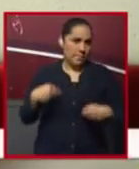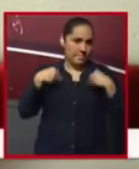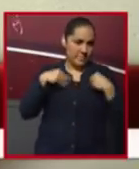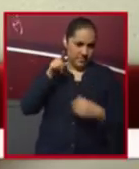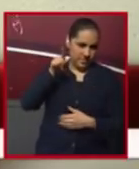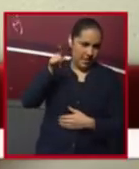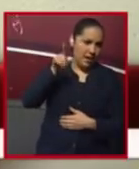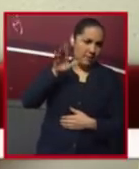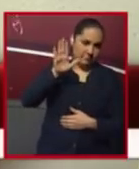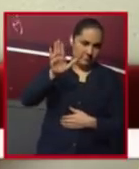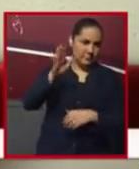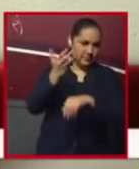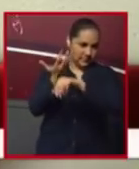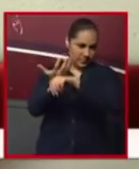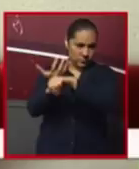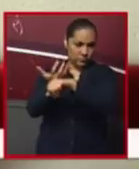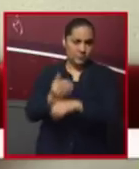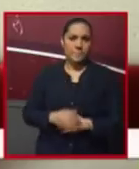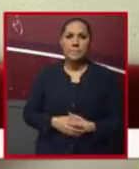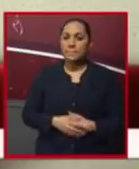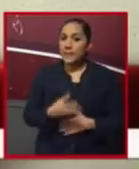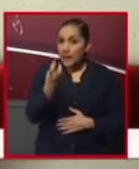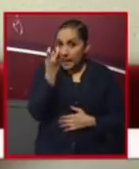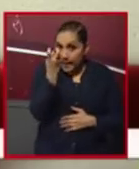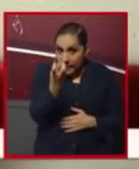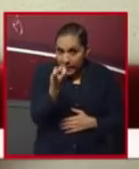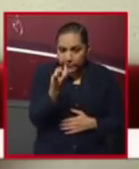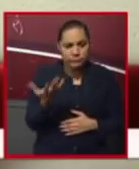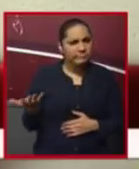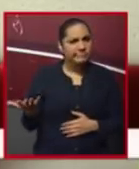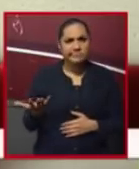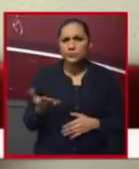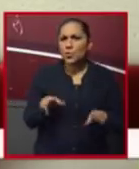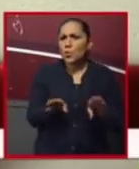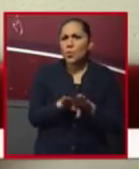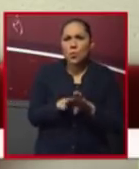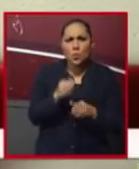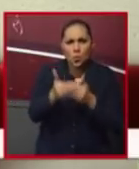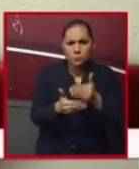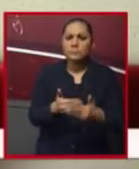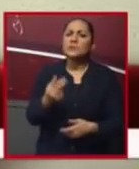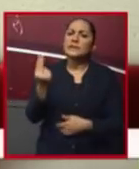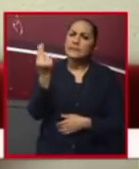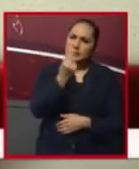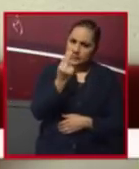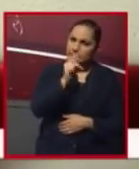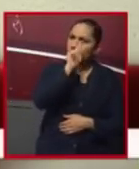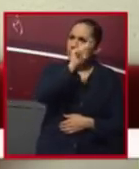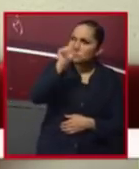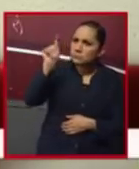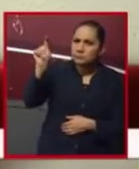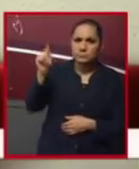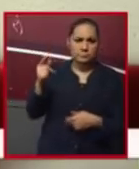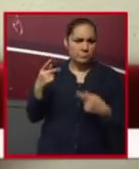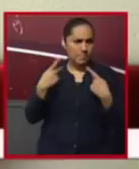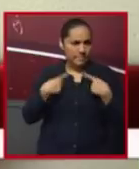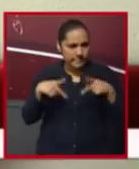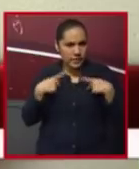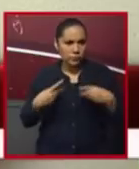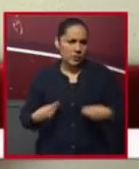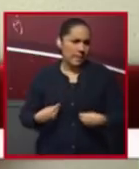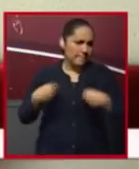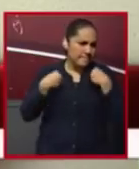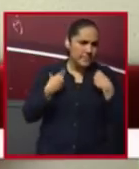Para ello será necesario profundizar la colaboración y coordinación con las comunidades y